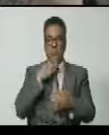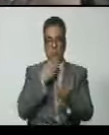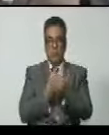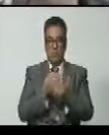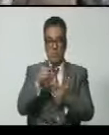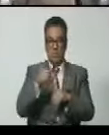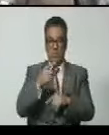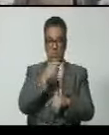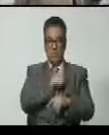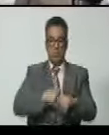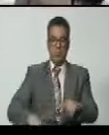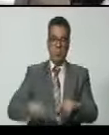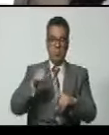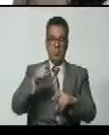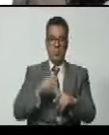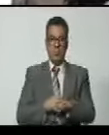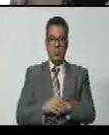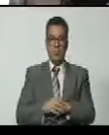Gracias, presidente,